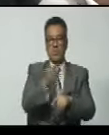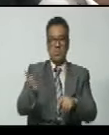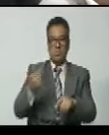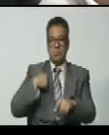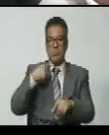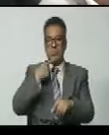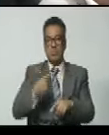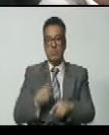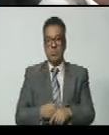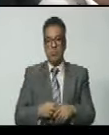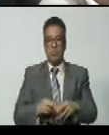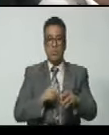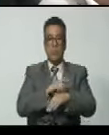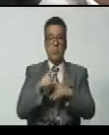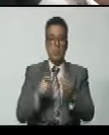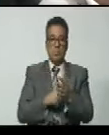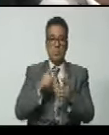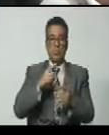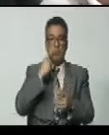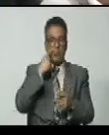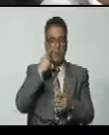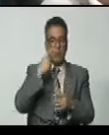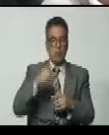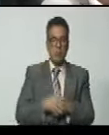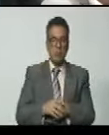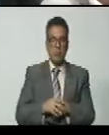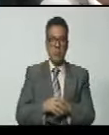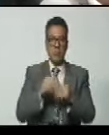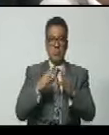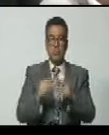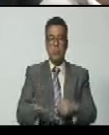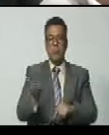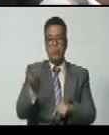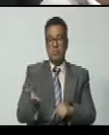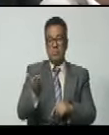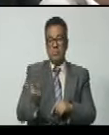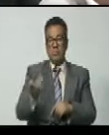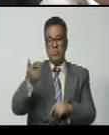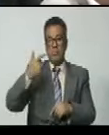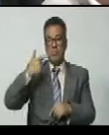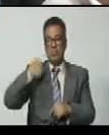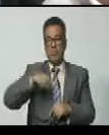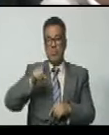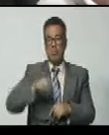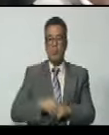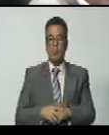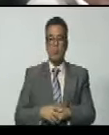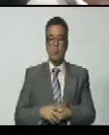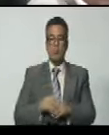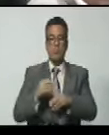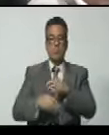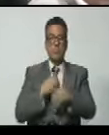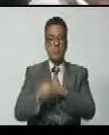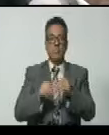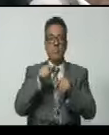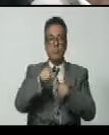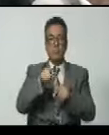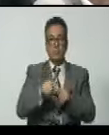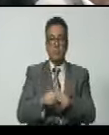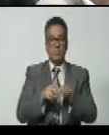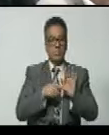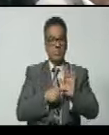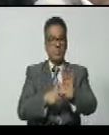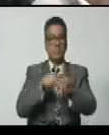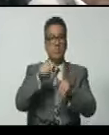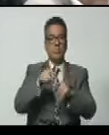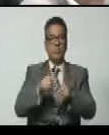darse cuenta y esta plenaria va a darse cuenta de la importancia de colocar allí al frente